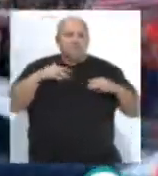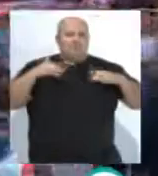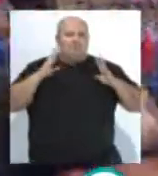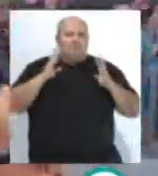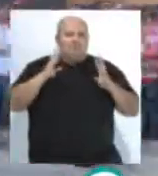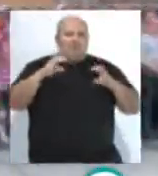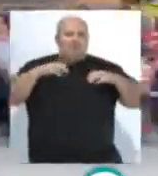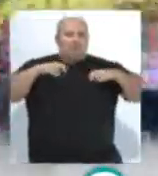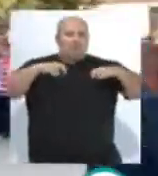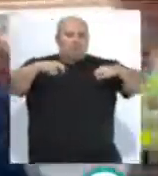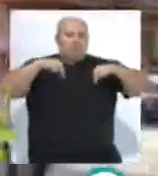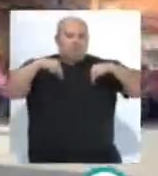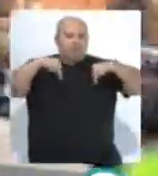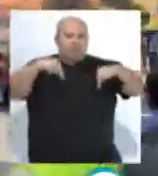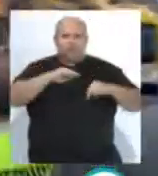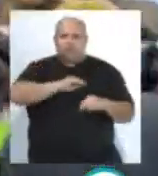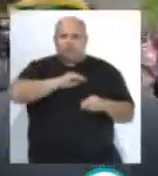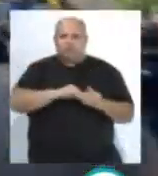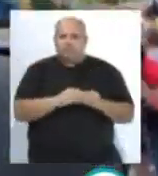muchísima gente de Granada